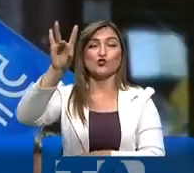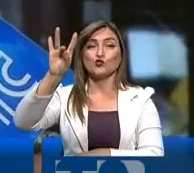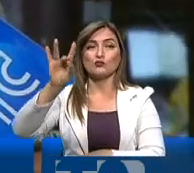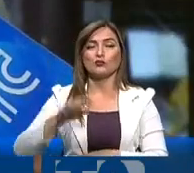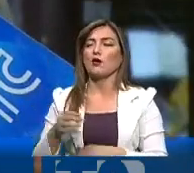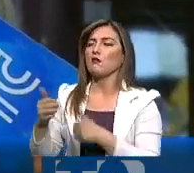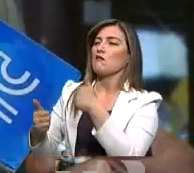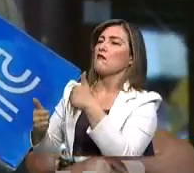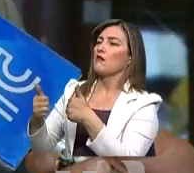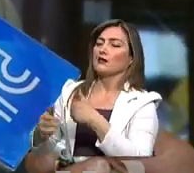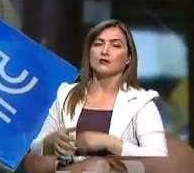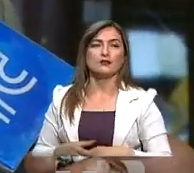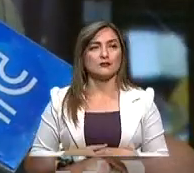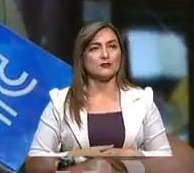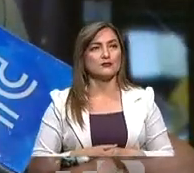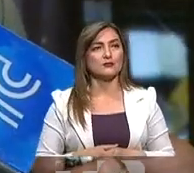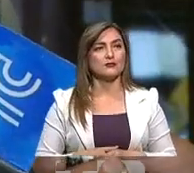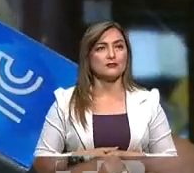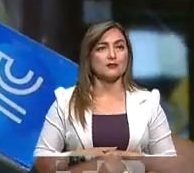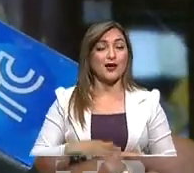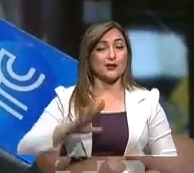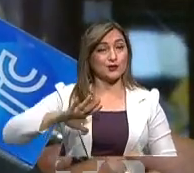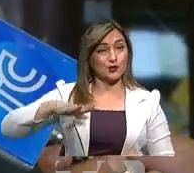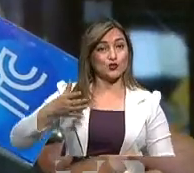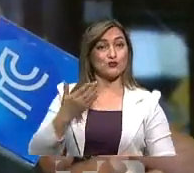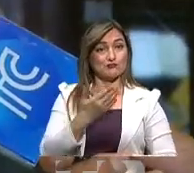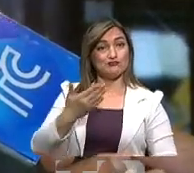Pachacuti. ¿Cuál es? De que el señor